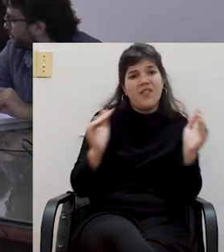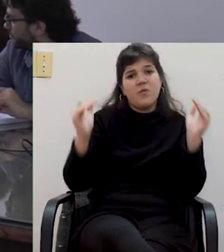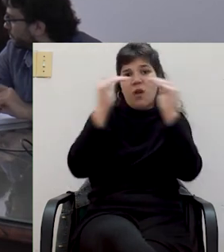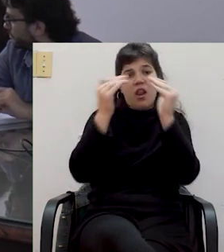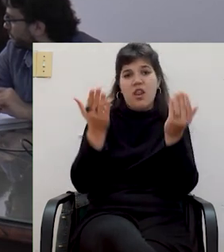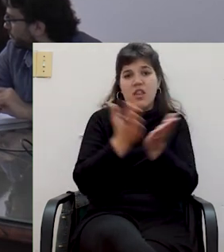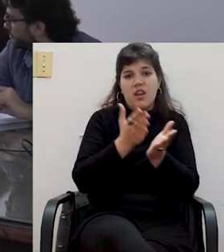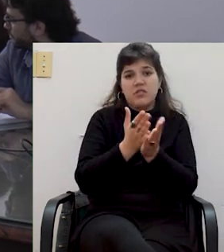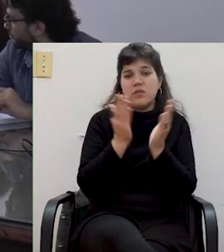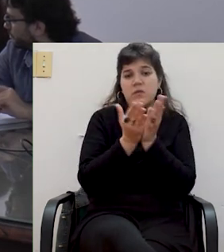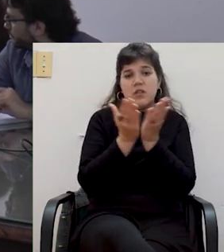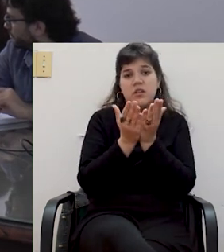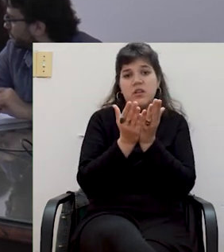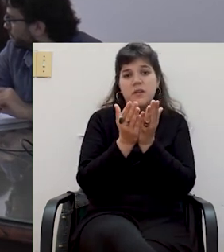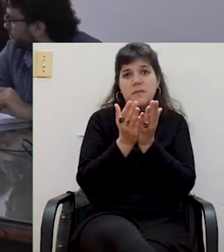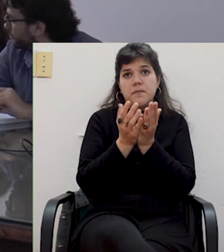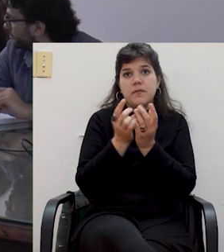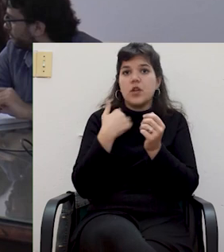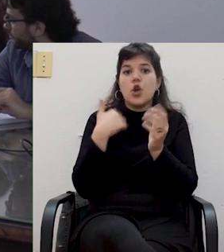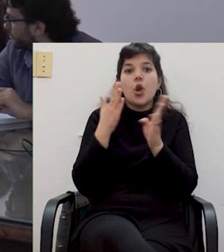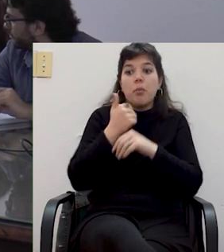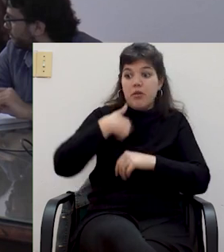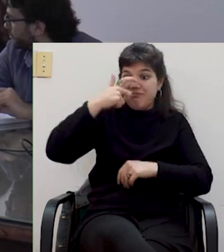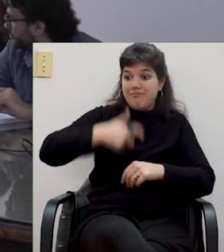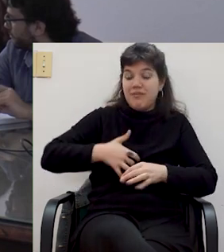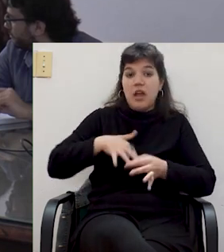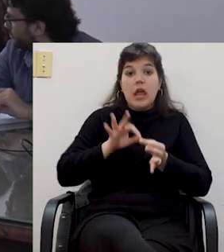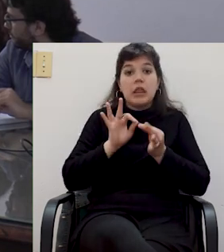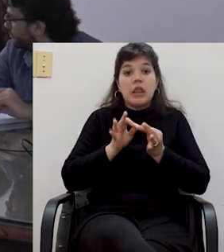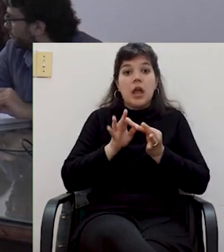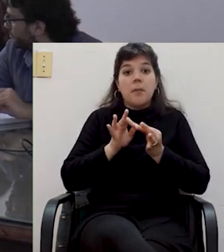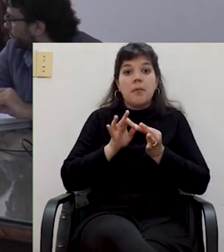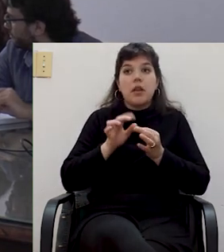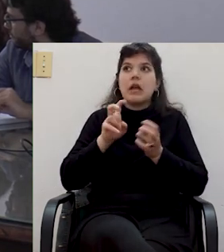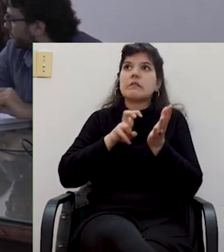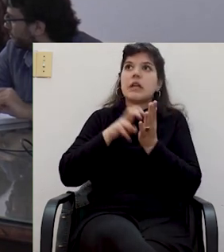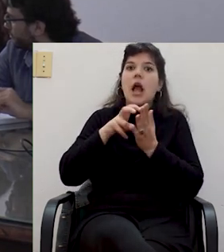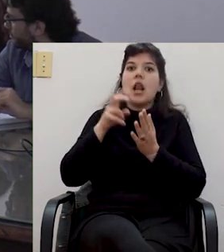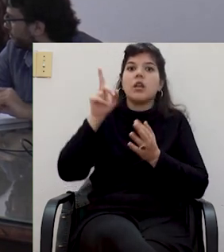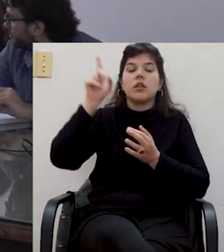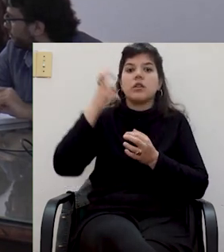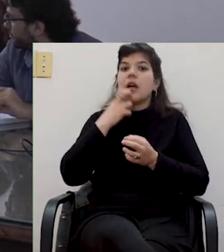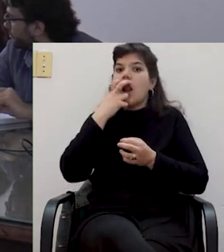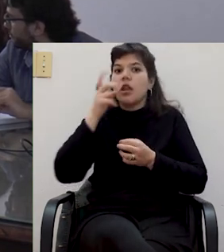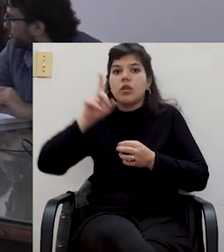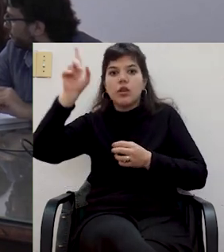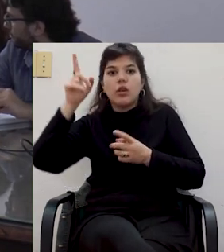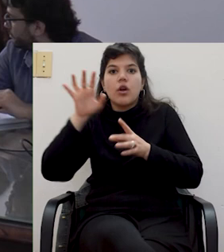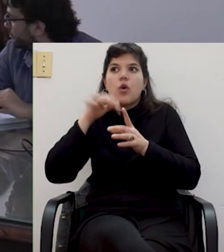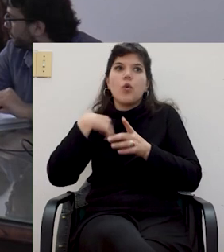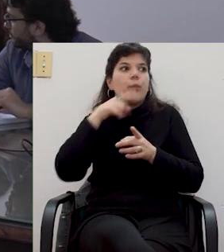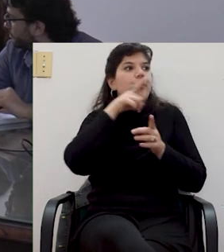No puedo decir, para poder contar con intérprete de lengua de señas en Salto, hago una carrera o hago